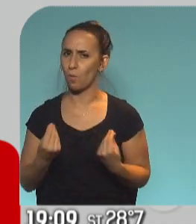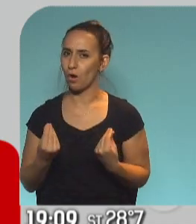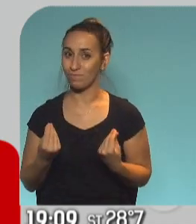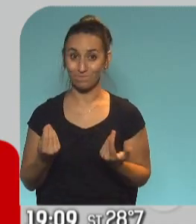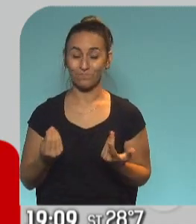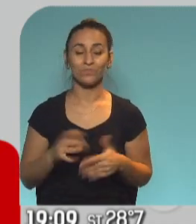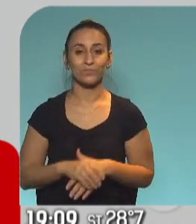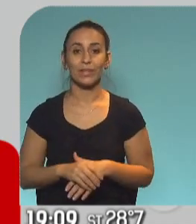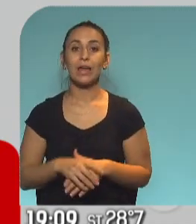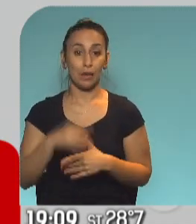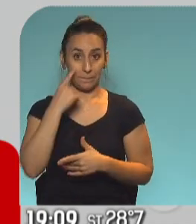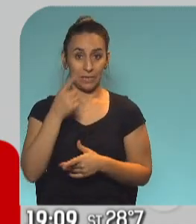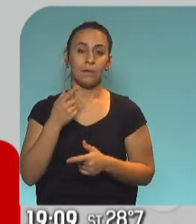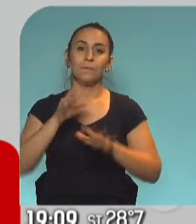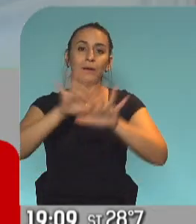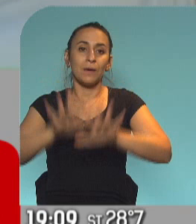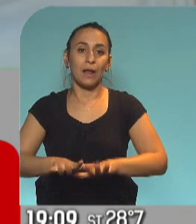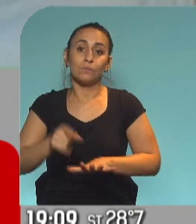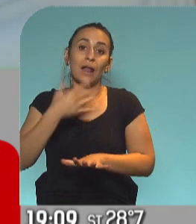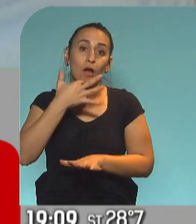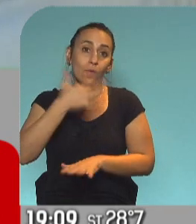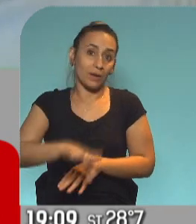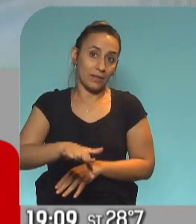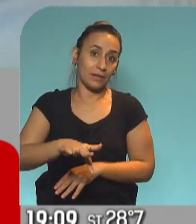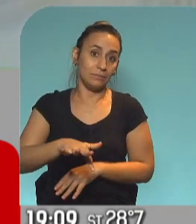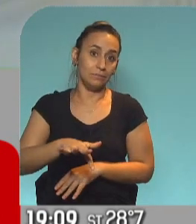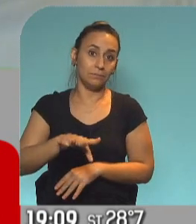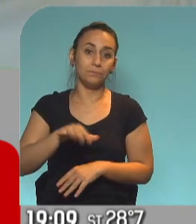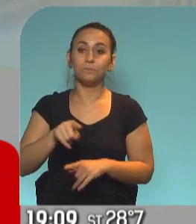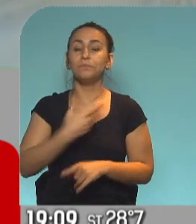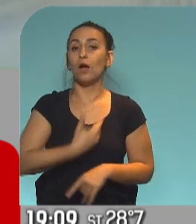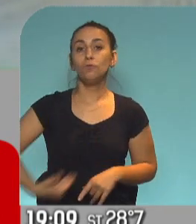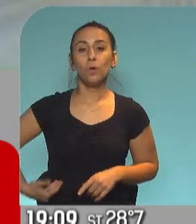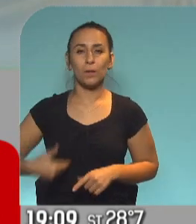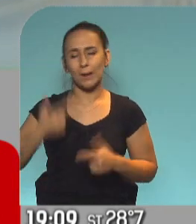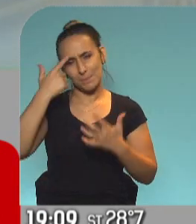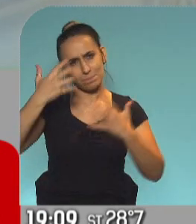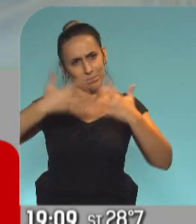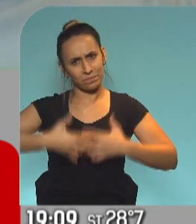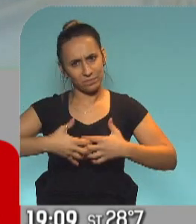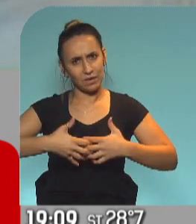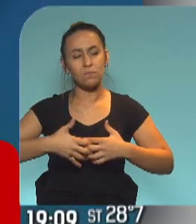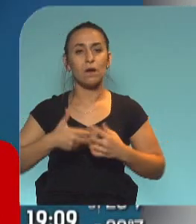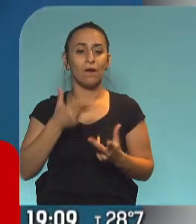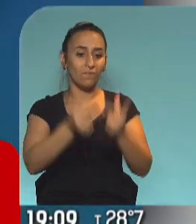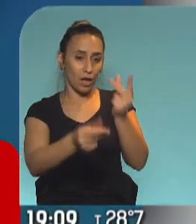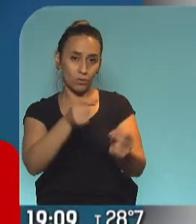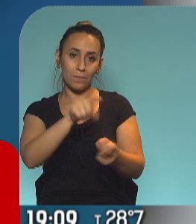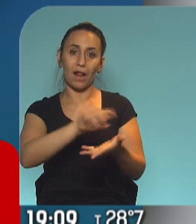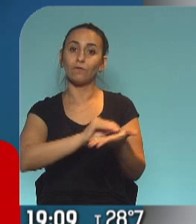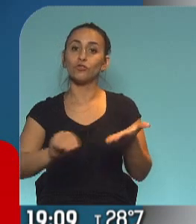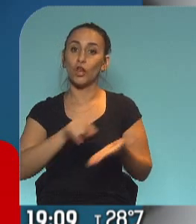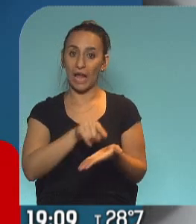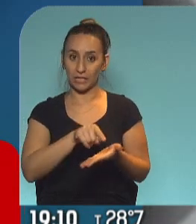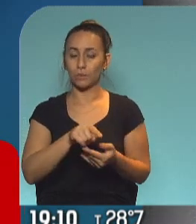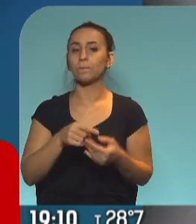que preparamos para tratar de entender qué es lo que está pensando el gobierno para lo que es la vacunación de funcionarios. ¿Sí? De